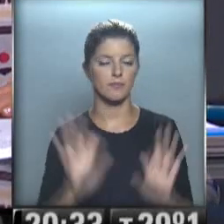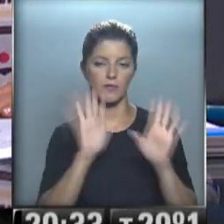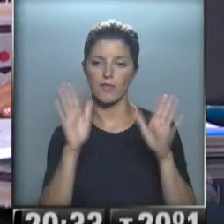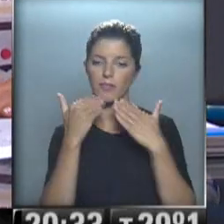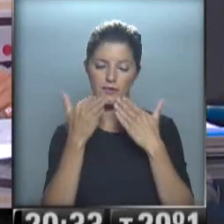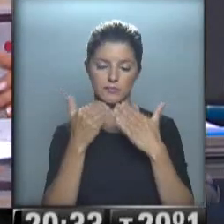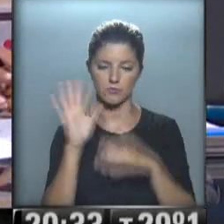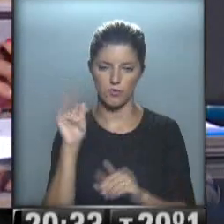contrario hasta luego adiós hasta luego